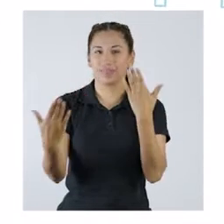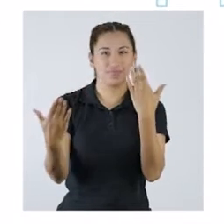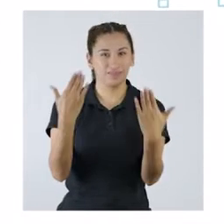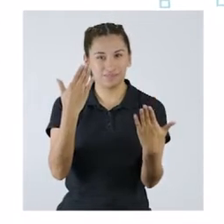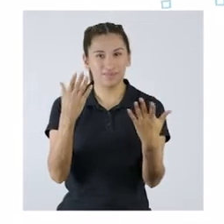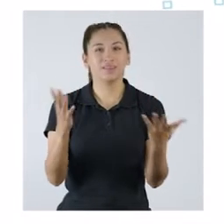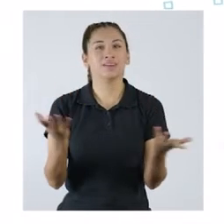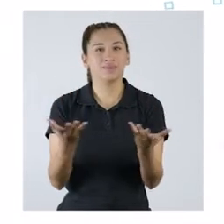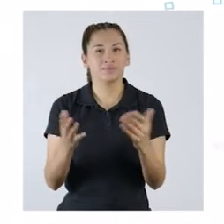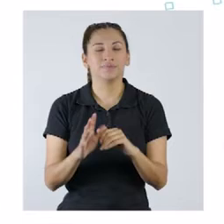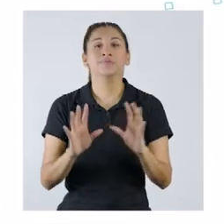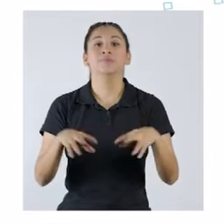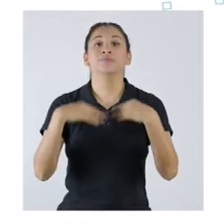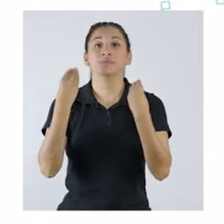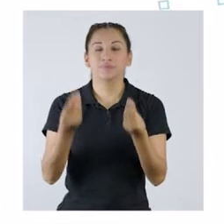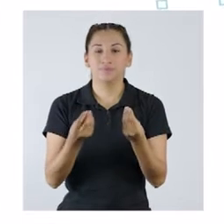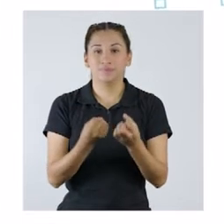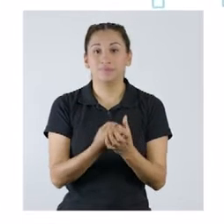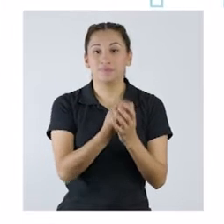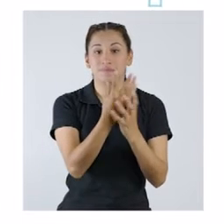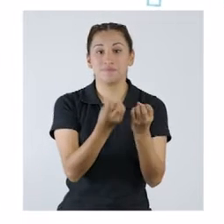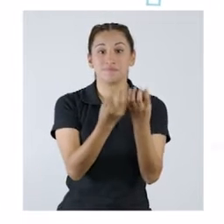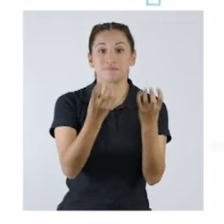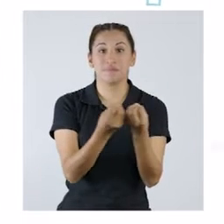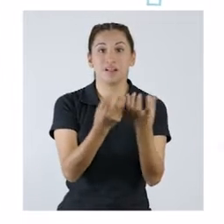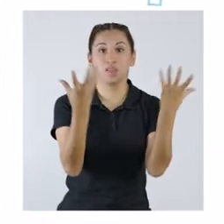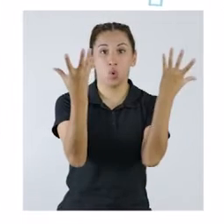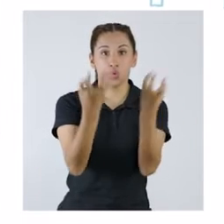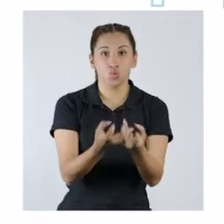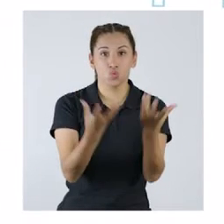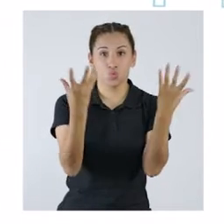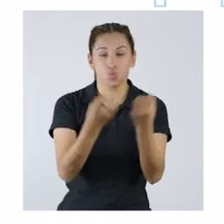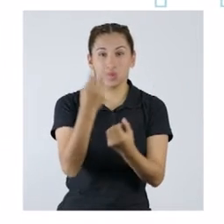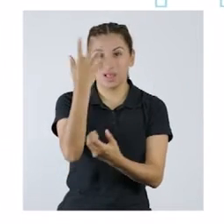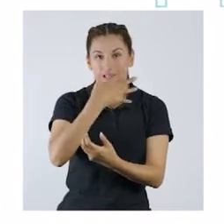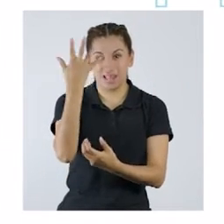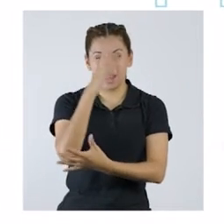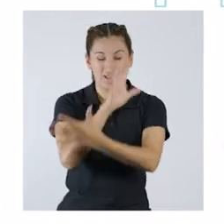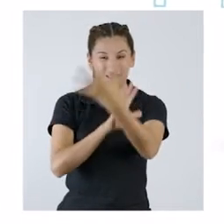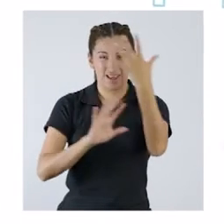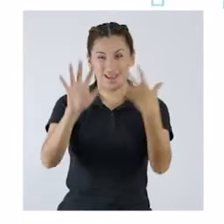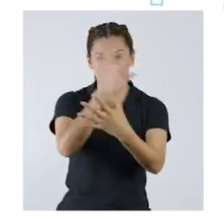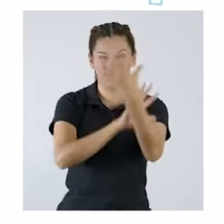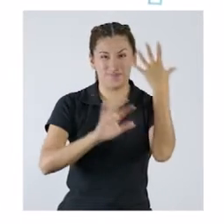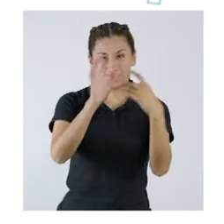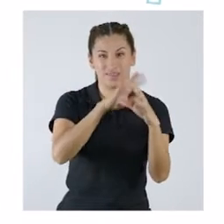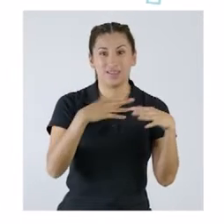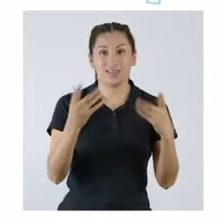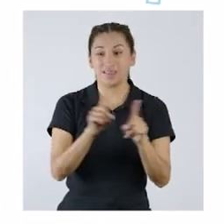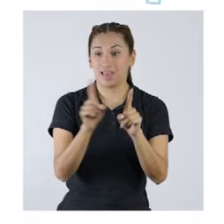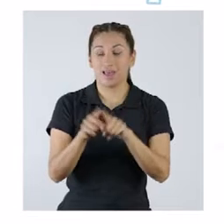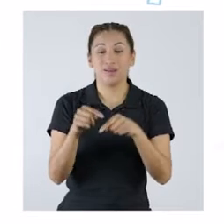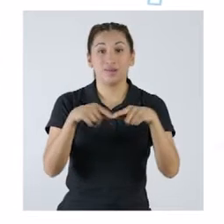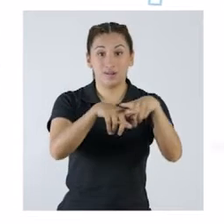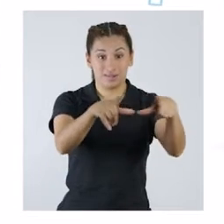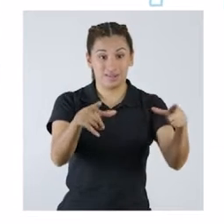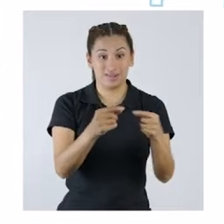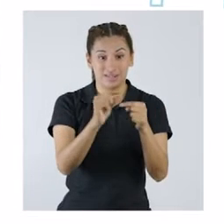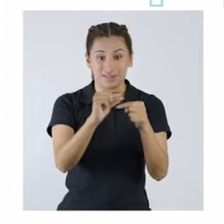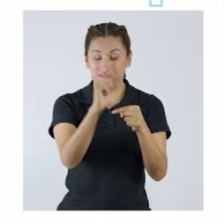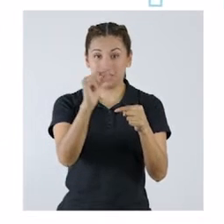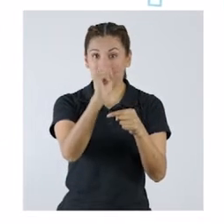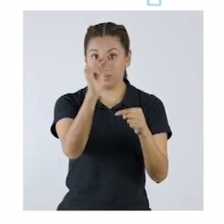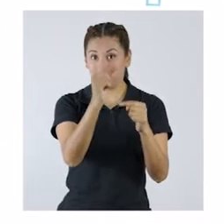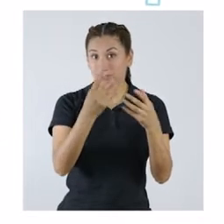notoria. Esto se debe a que, aunque las plantas consumen CO2 del ambiente y retiran una gran parte de este